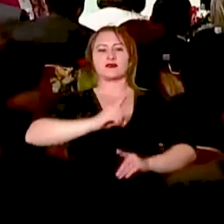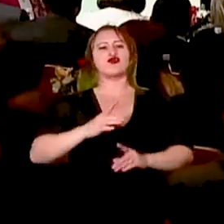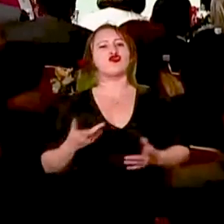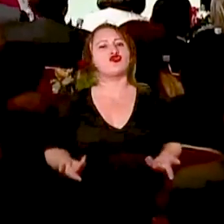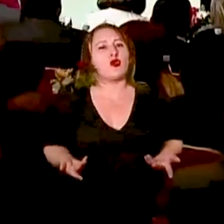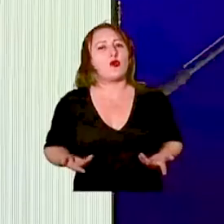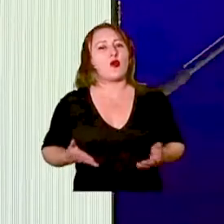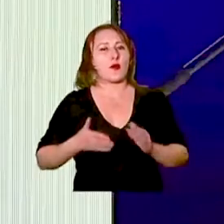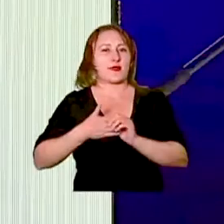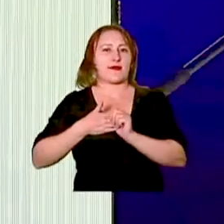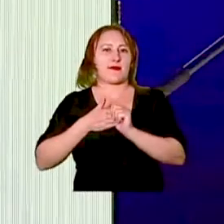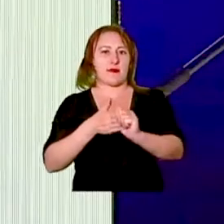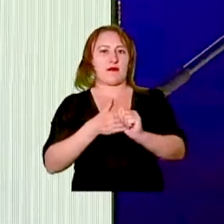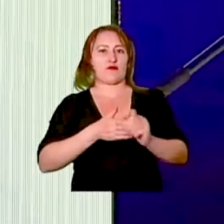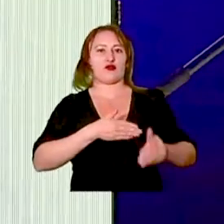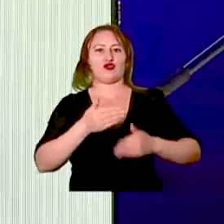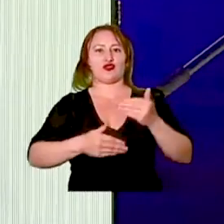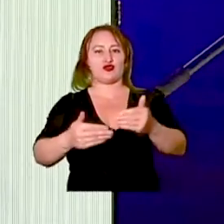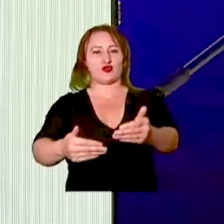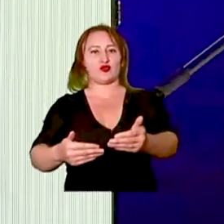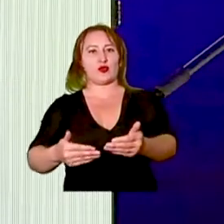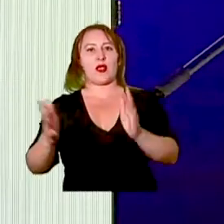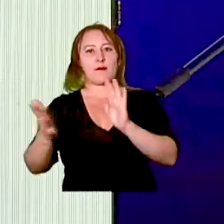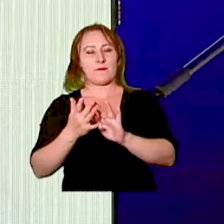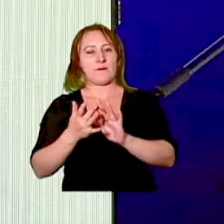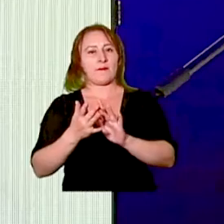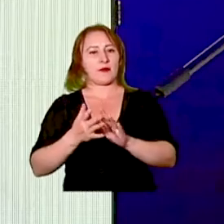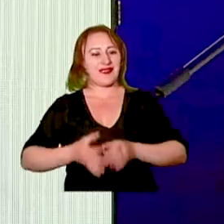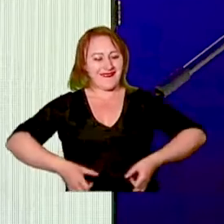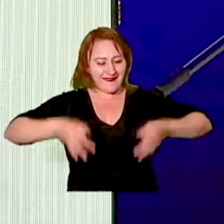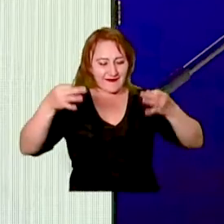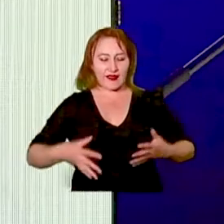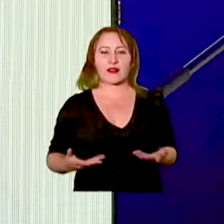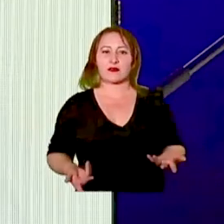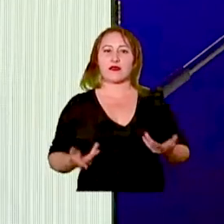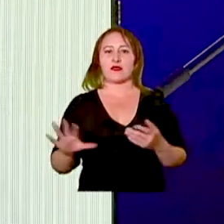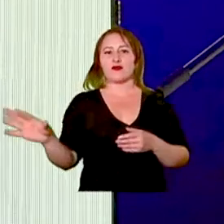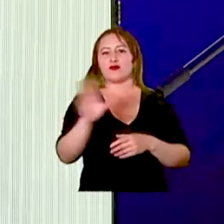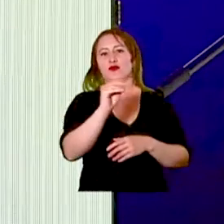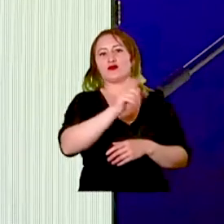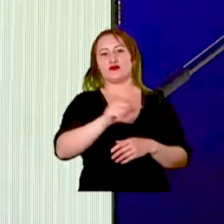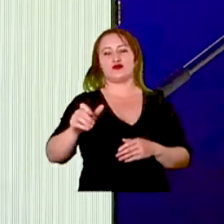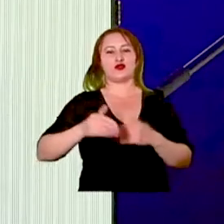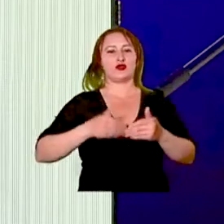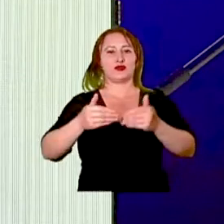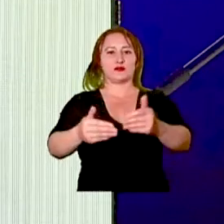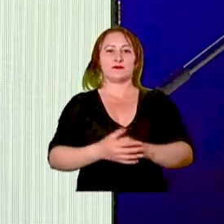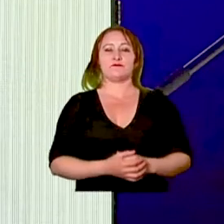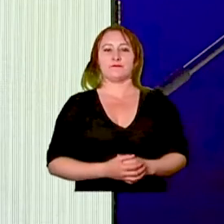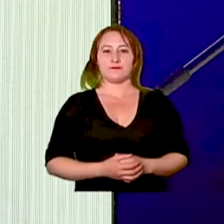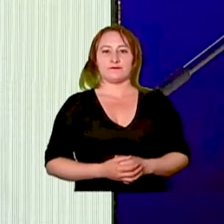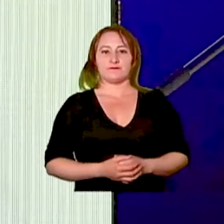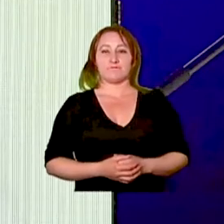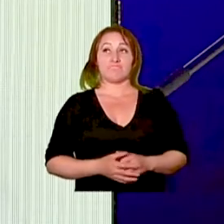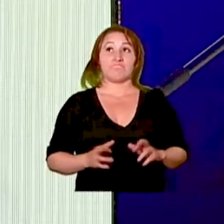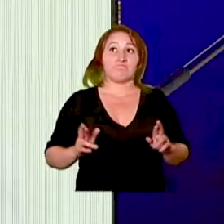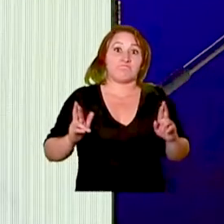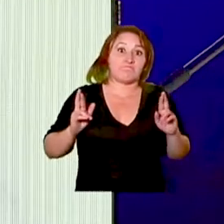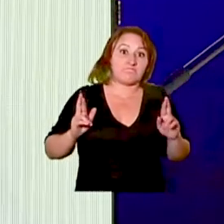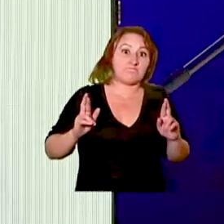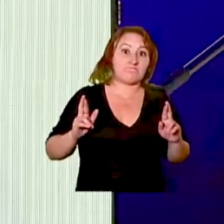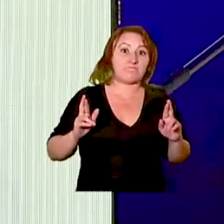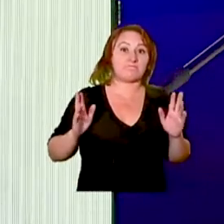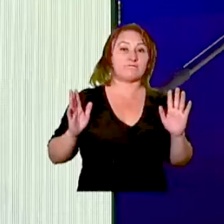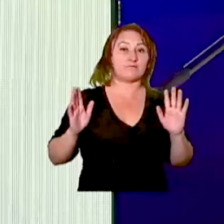guía de un debido proceso y de una garantía para todos los sujetos procesales. Espero